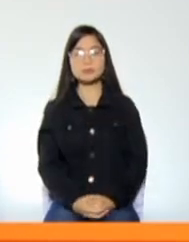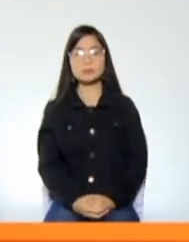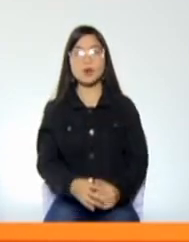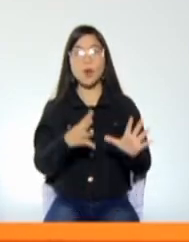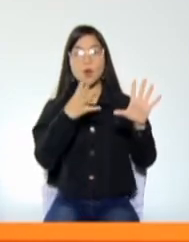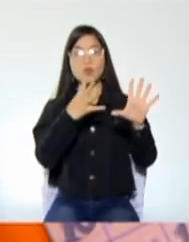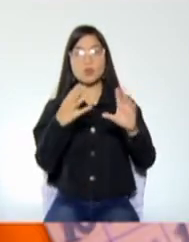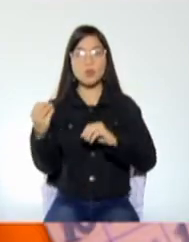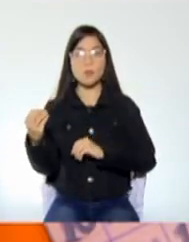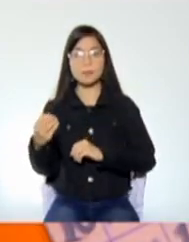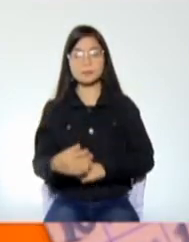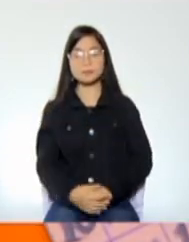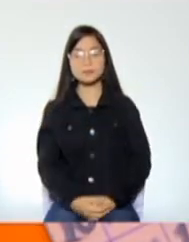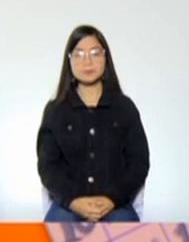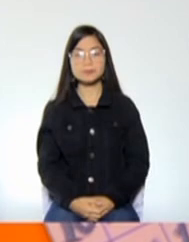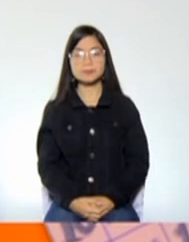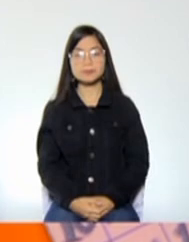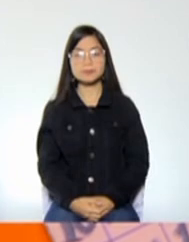90,